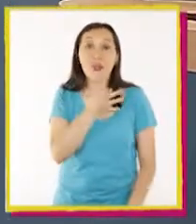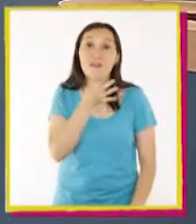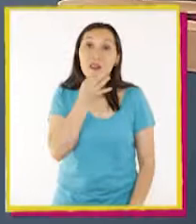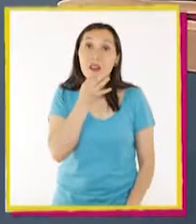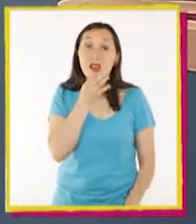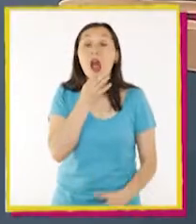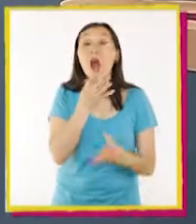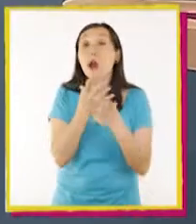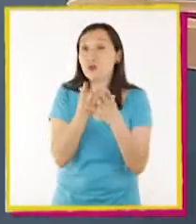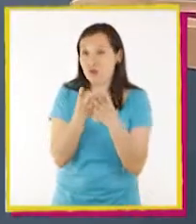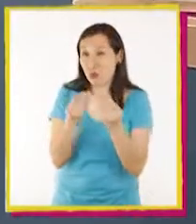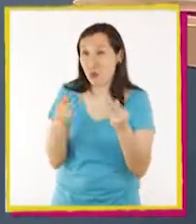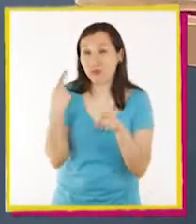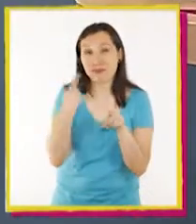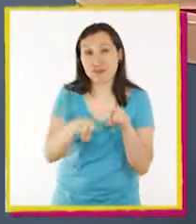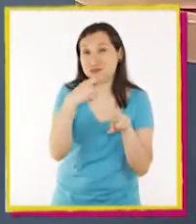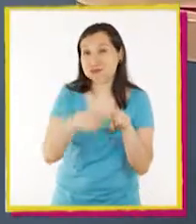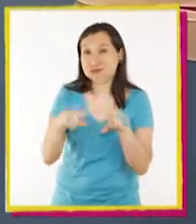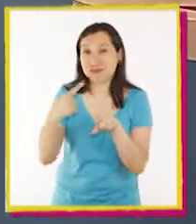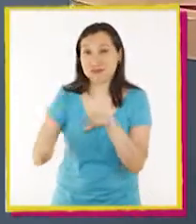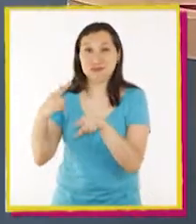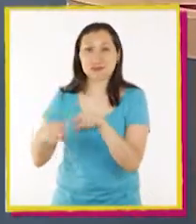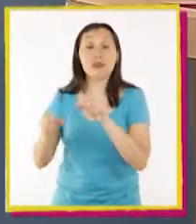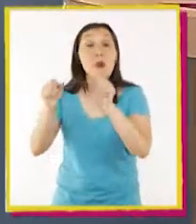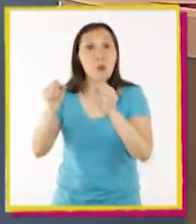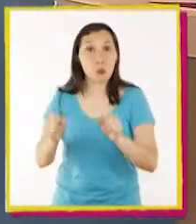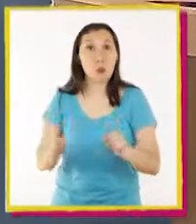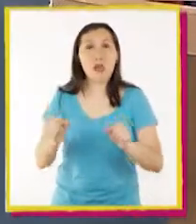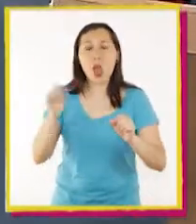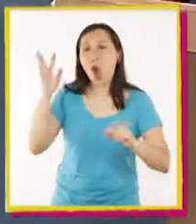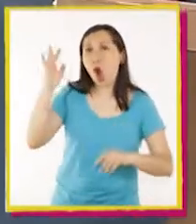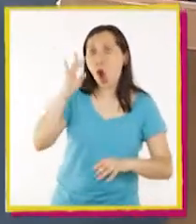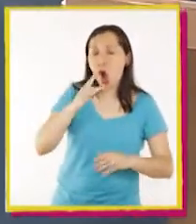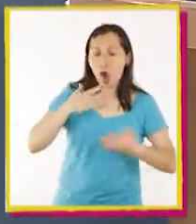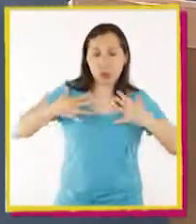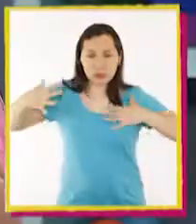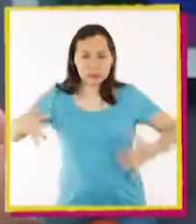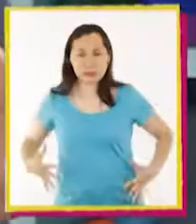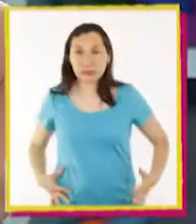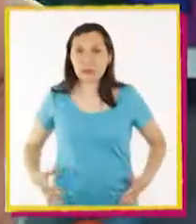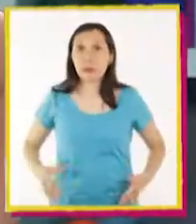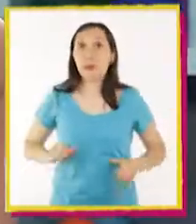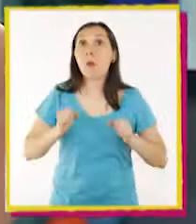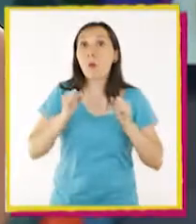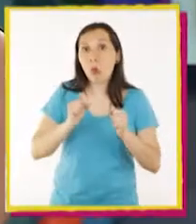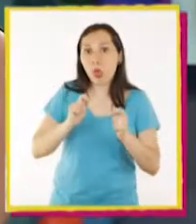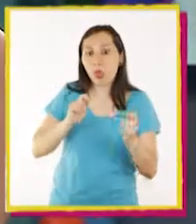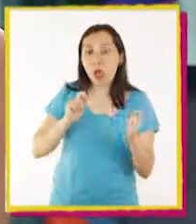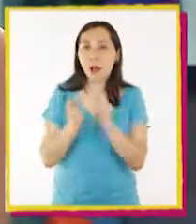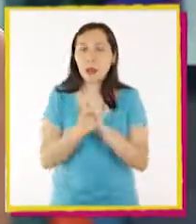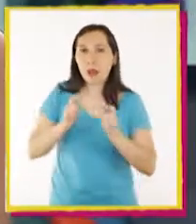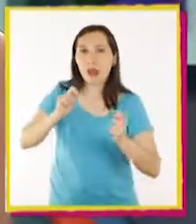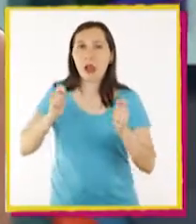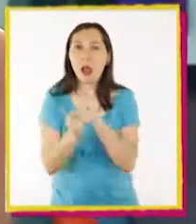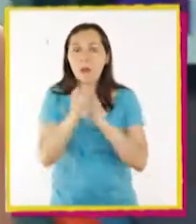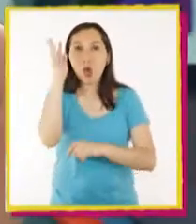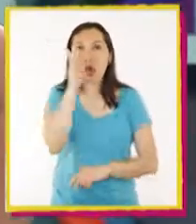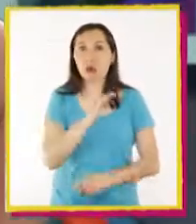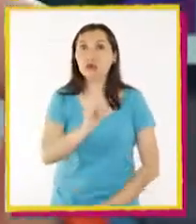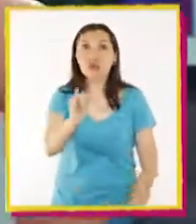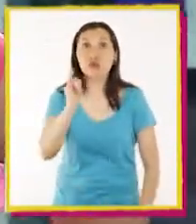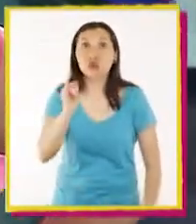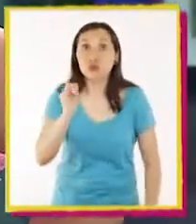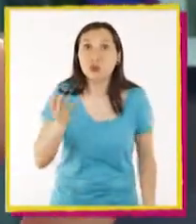verdes, pero hay muchos tipos diferentes y pueden ser muy coloridos. Hasta pueden cambiar de color. ¿En